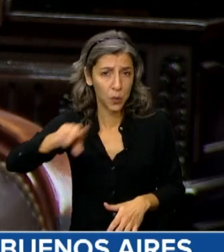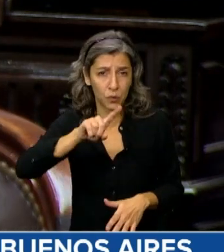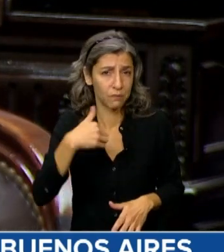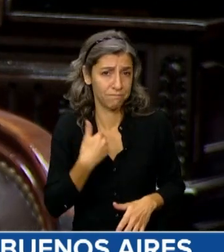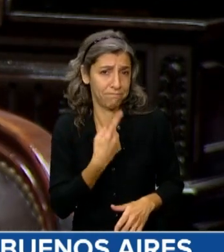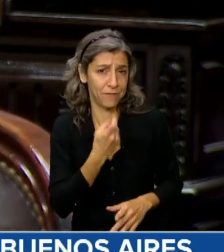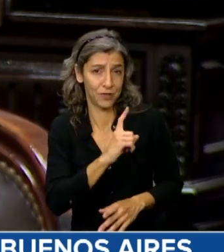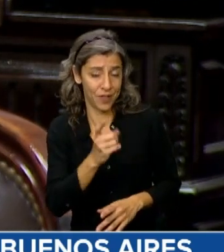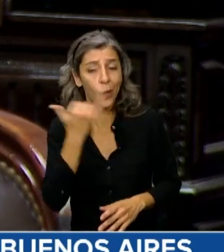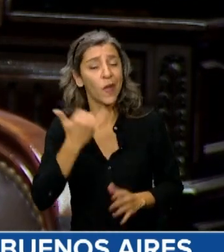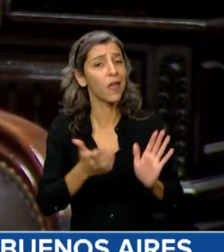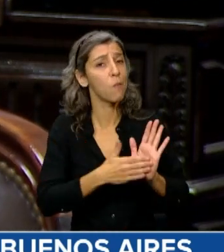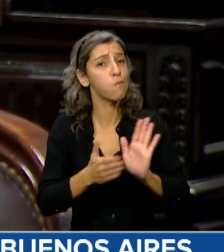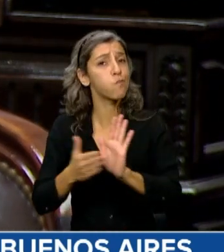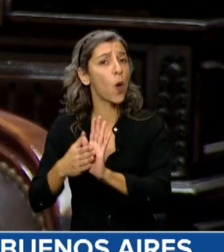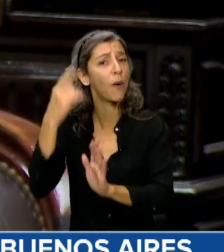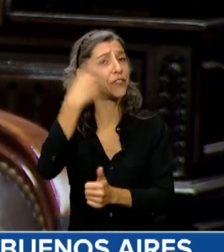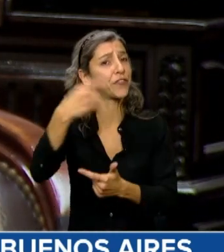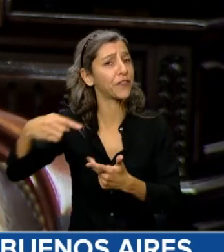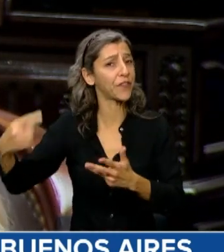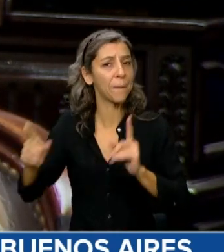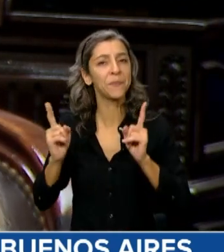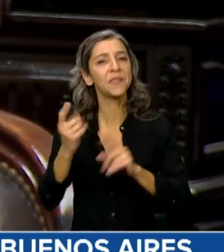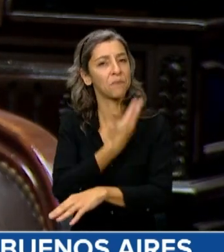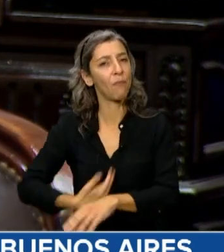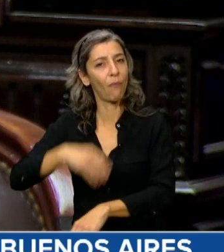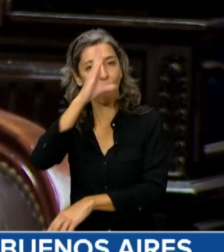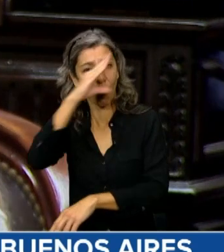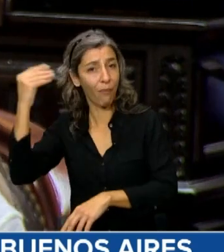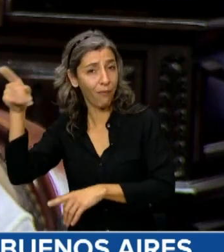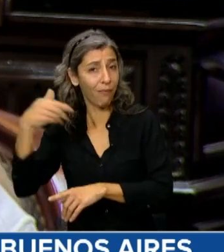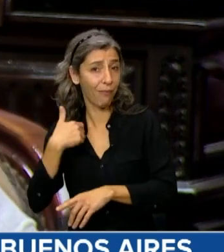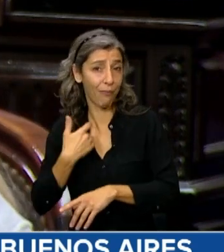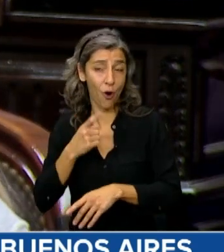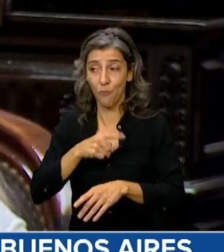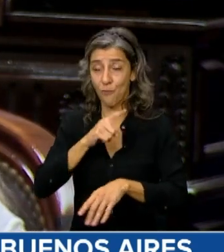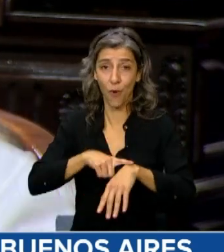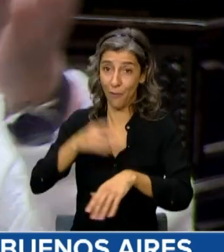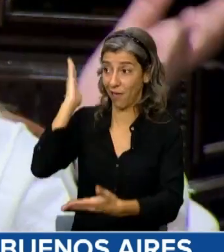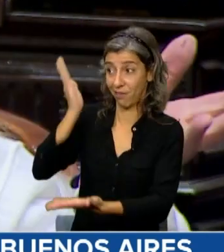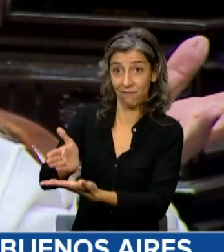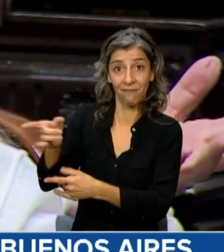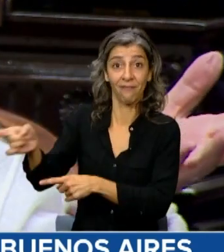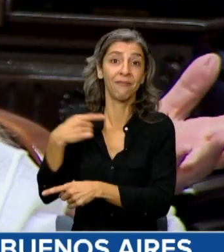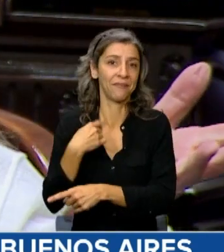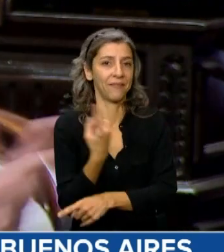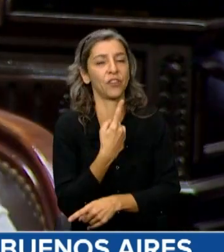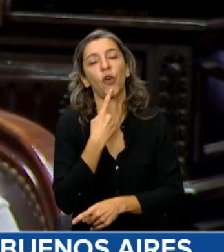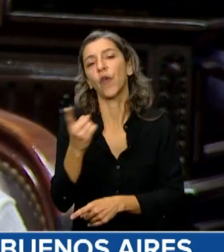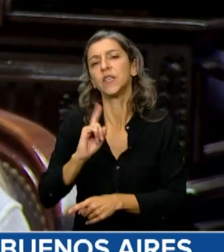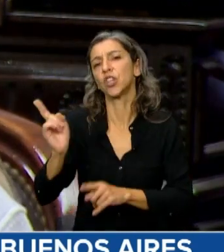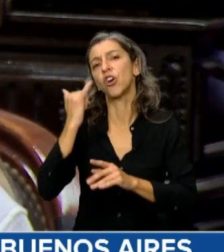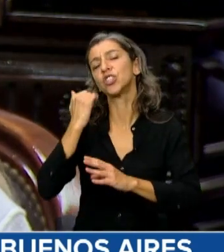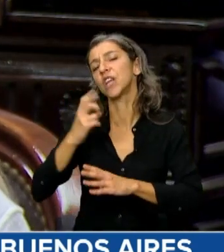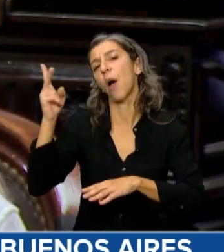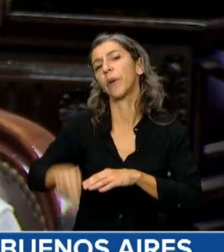toda la cantidad de pruebas que han llevado a la condena de la vicepresidenta, a decirnos hoy que hay una proscripción que todos sabemos que no existe.